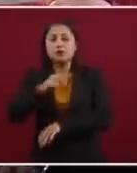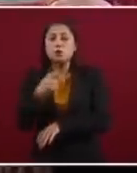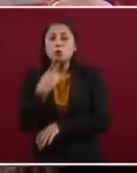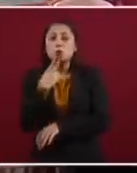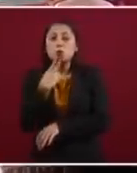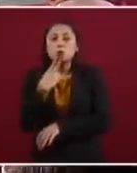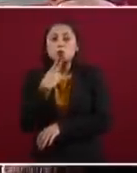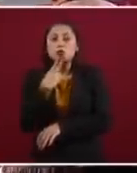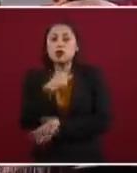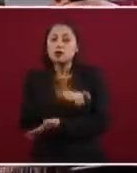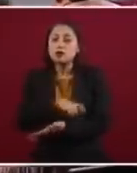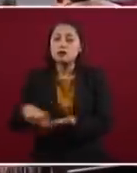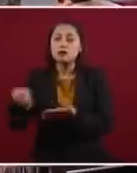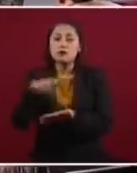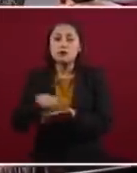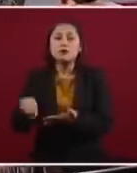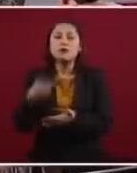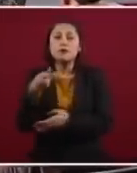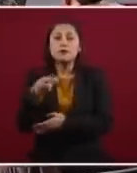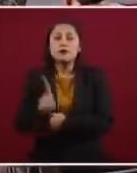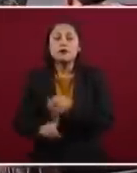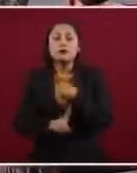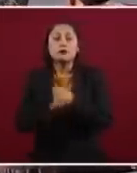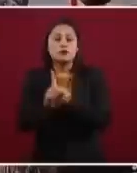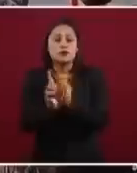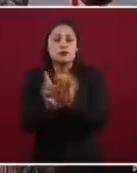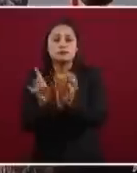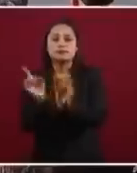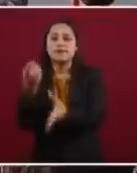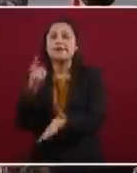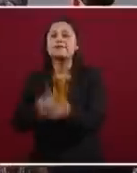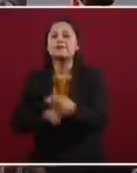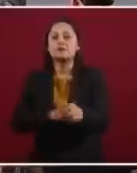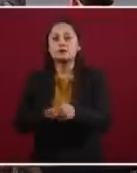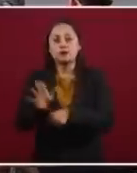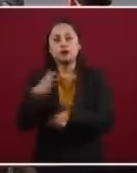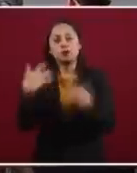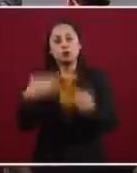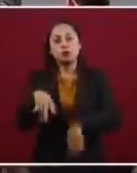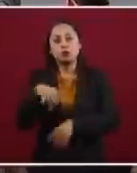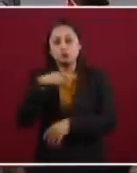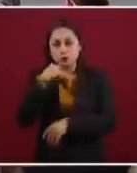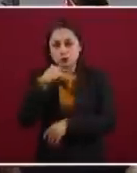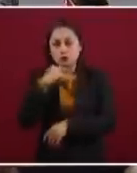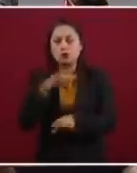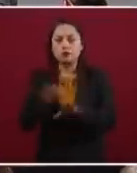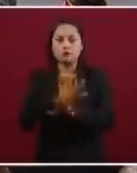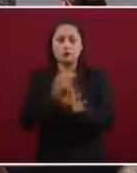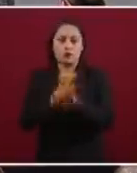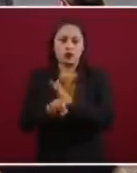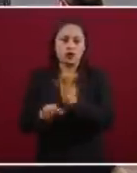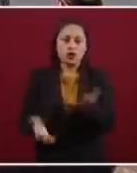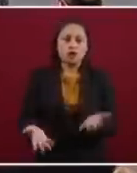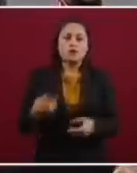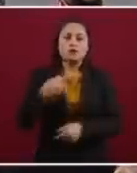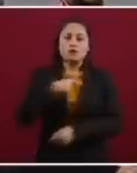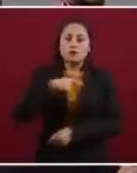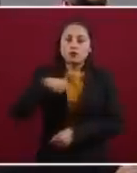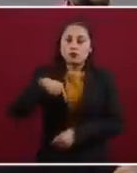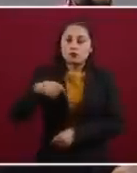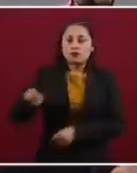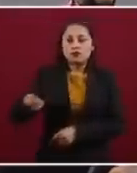fenómenos que son sumamente preocupantes el primero es un desplazamiento de lo que técnicamente llamamos